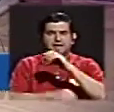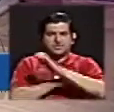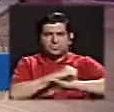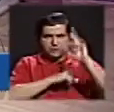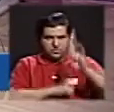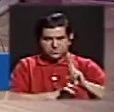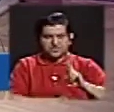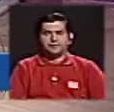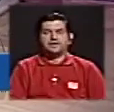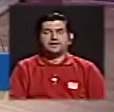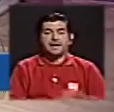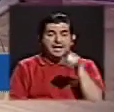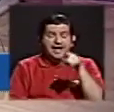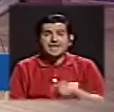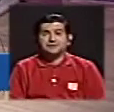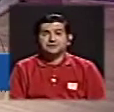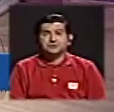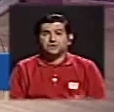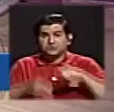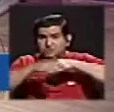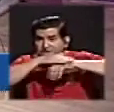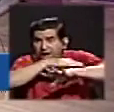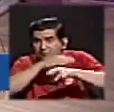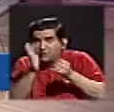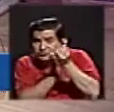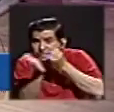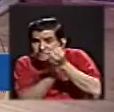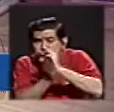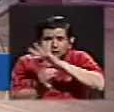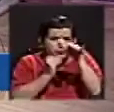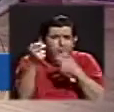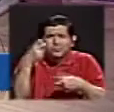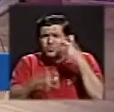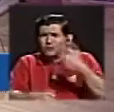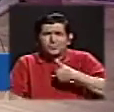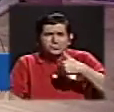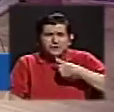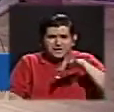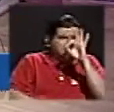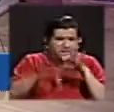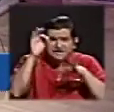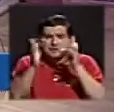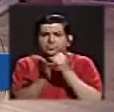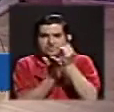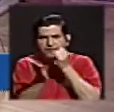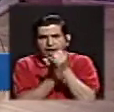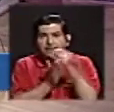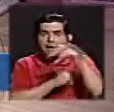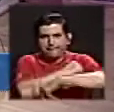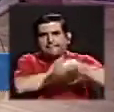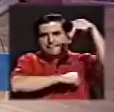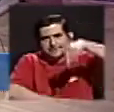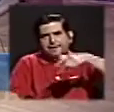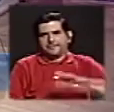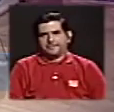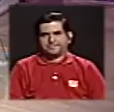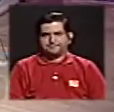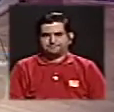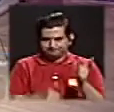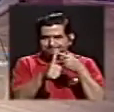Esos abortos, precisamente, bueno, pues la investigación, con todas las dificultades que hay para obtener investigación en este país,